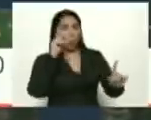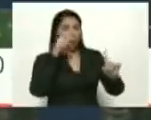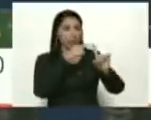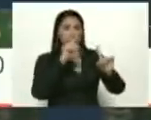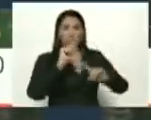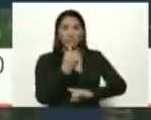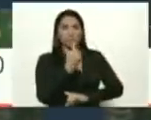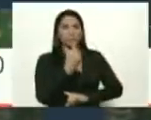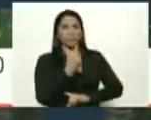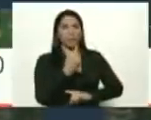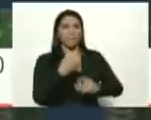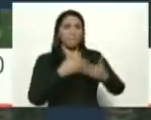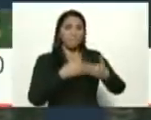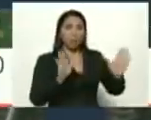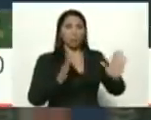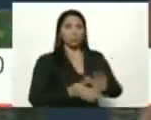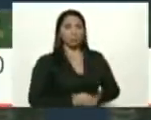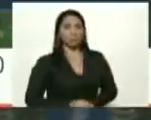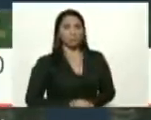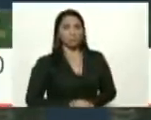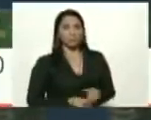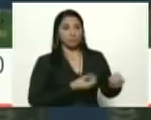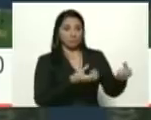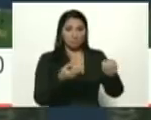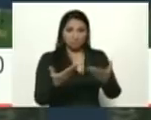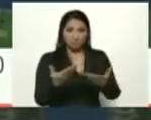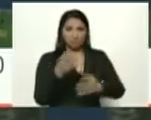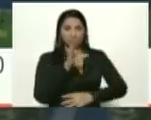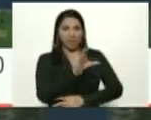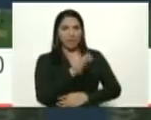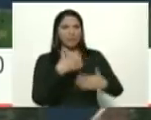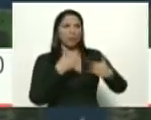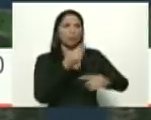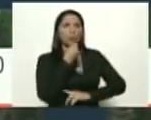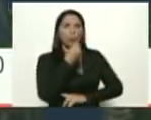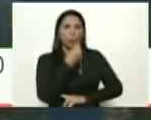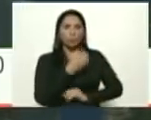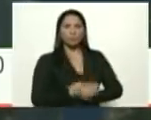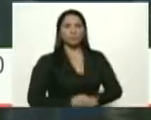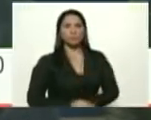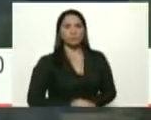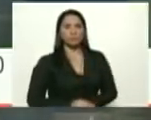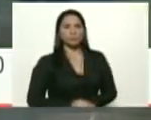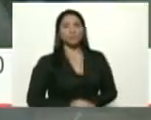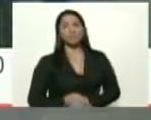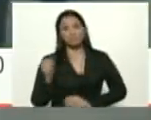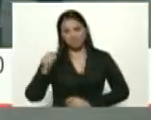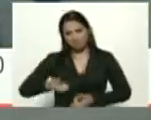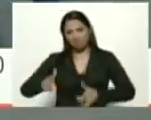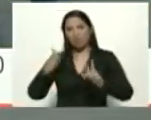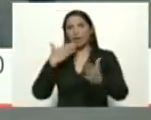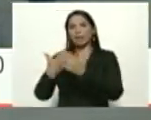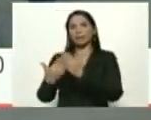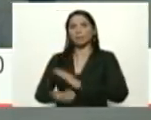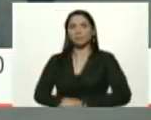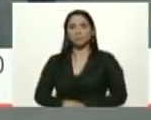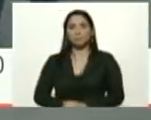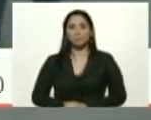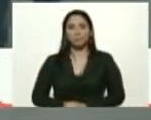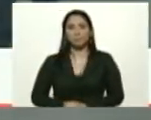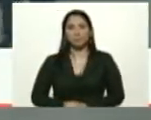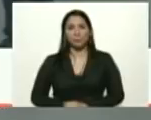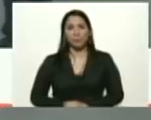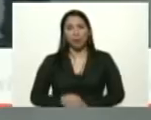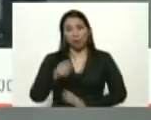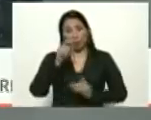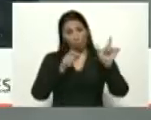es la garantía de darle al país seguridad alimentaria. Así será. Muchas gracias, señor